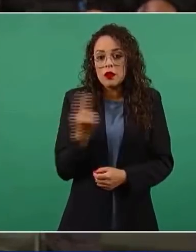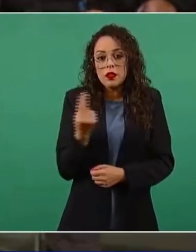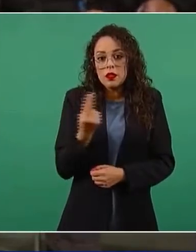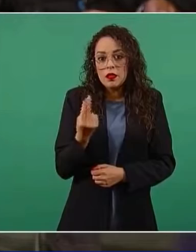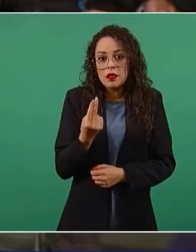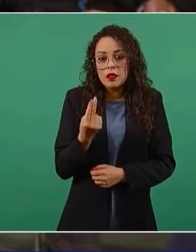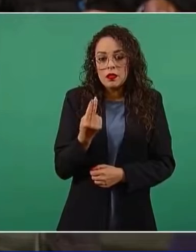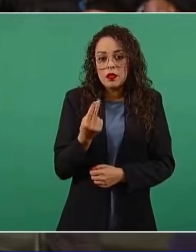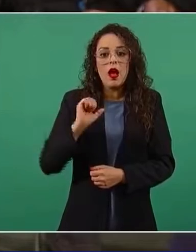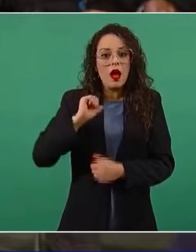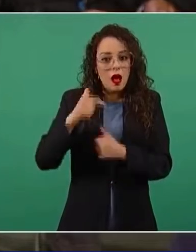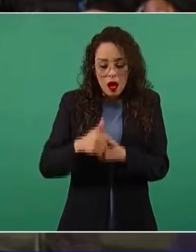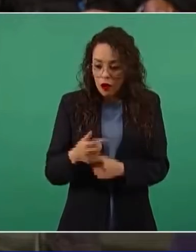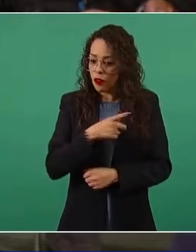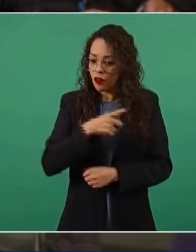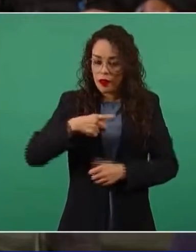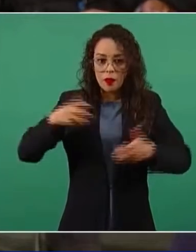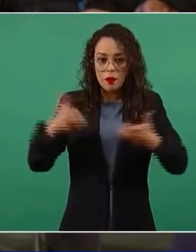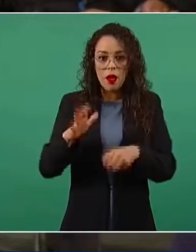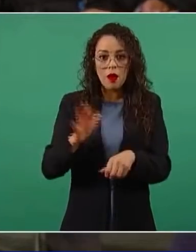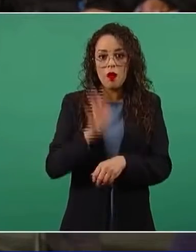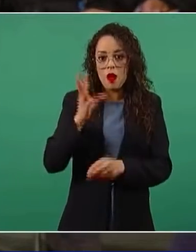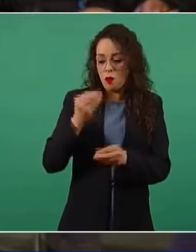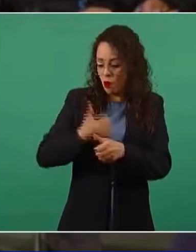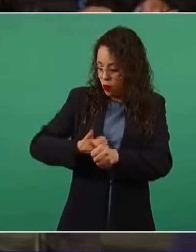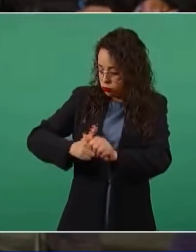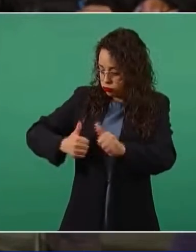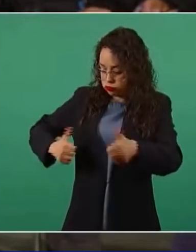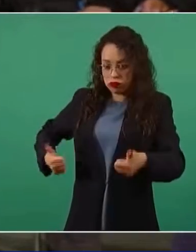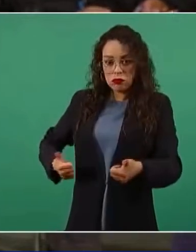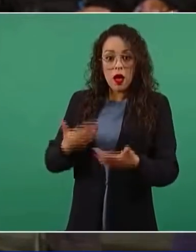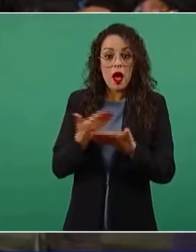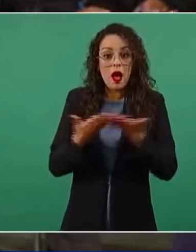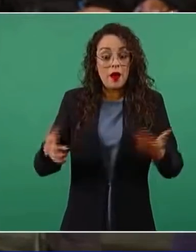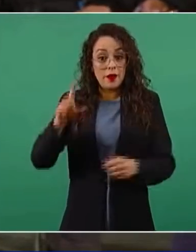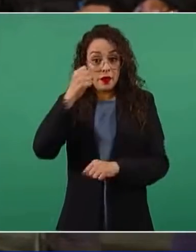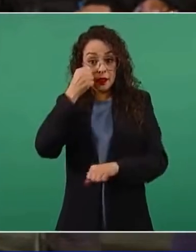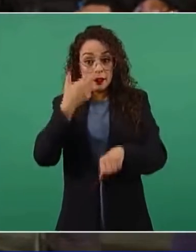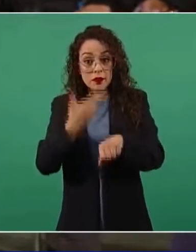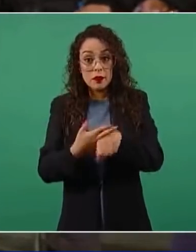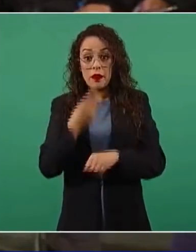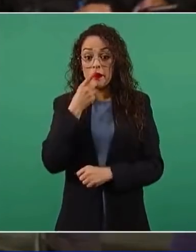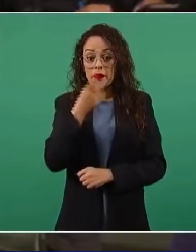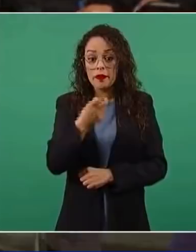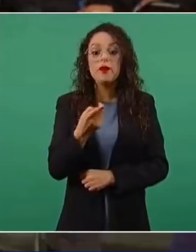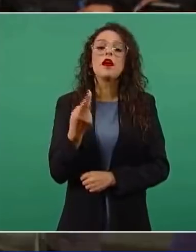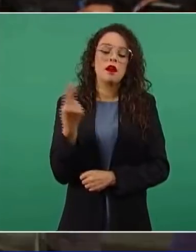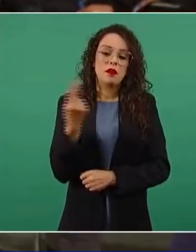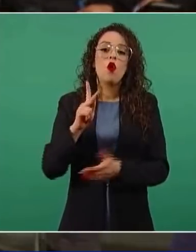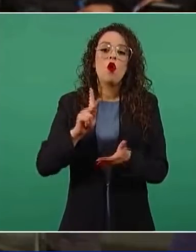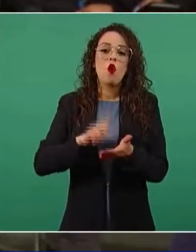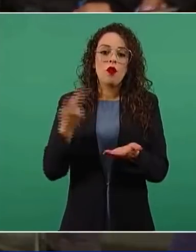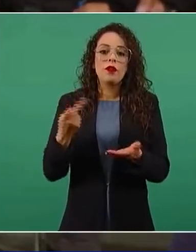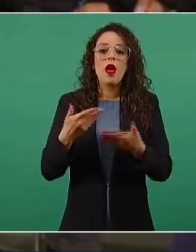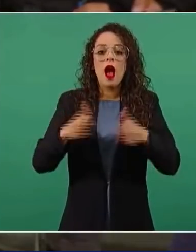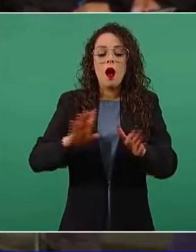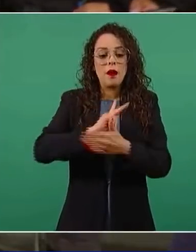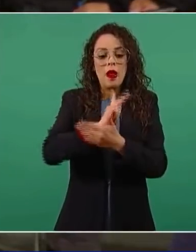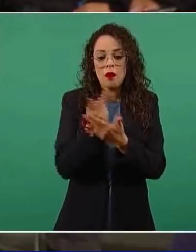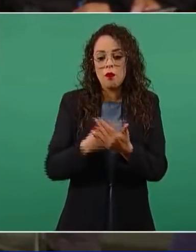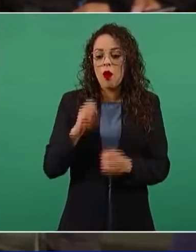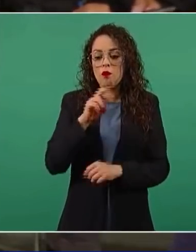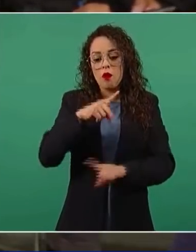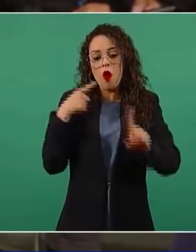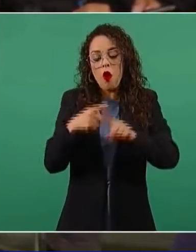rezago y ese pudiera ser la justificación que tiene ahora la Secretaría para reabrir este programa de corrupción, pero